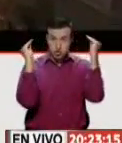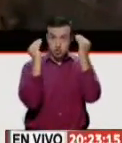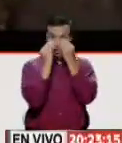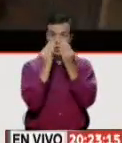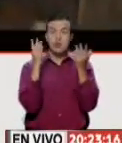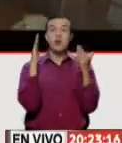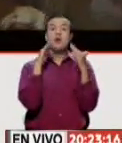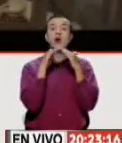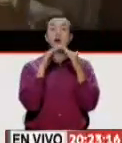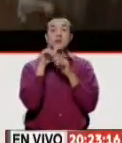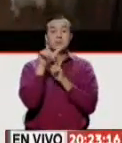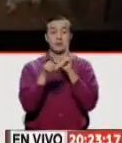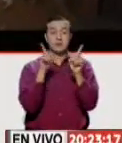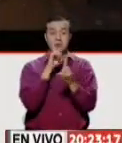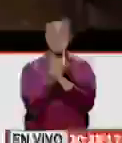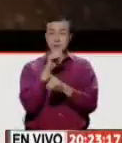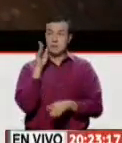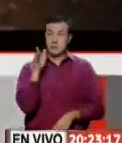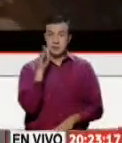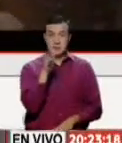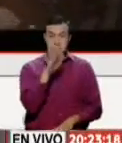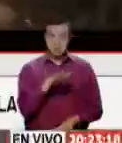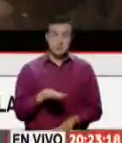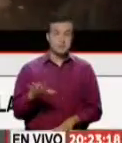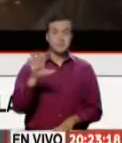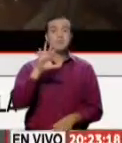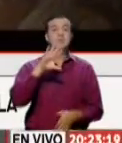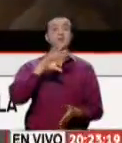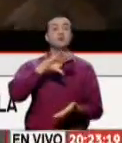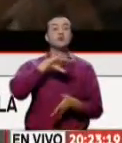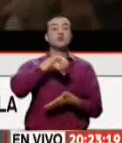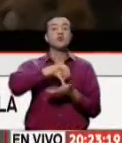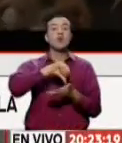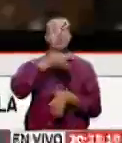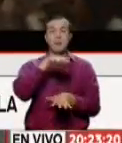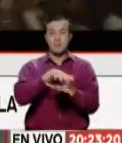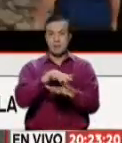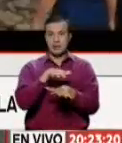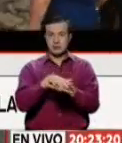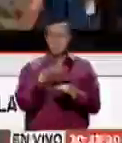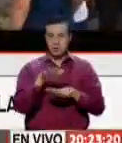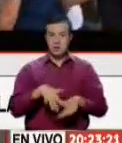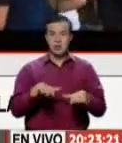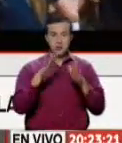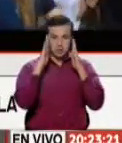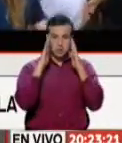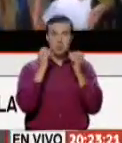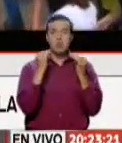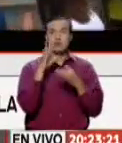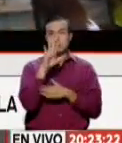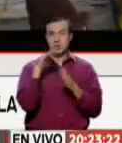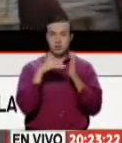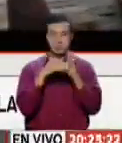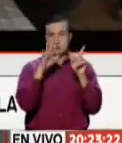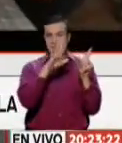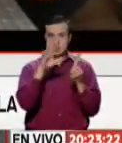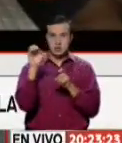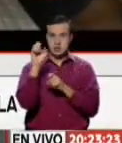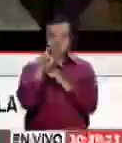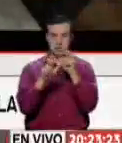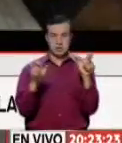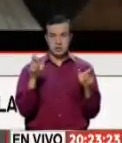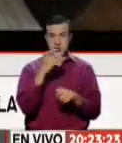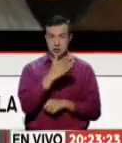los hogares de personas con discapacidad en la ciudad de Machala. En este cantón se tiene previsto identificar a unas 5.600 personas